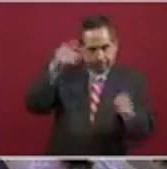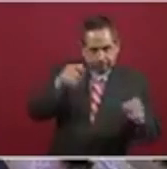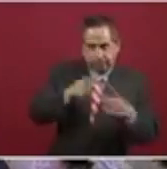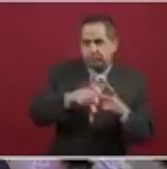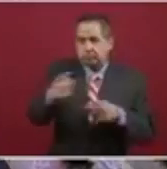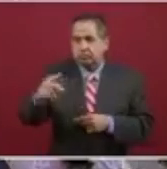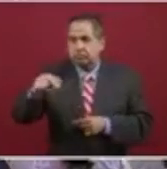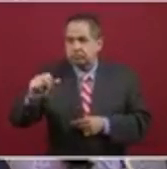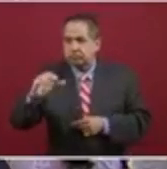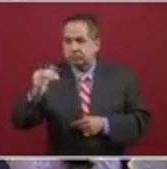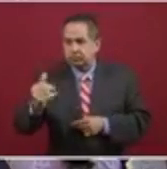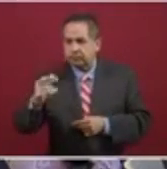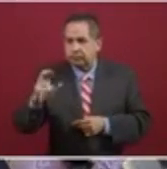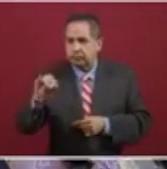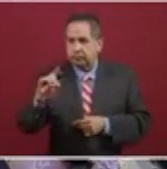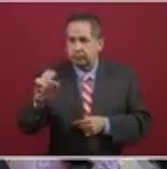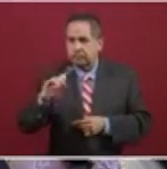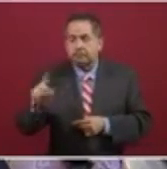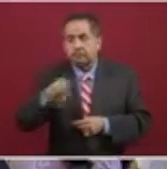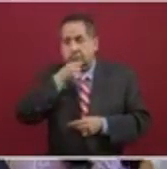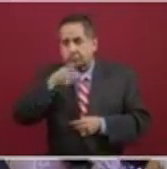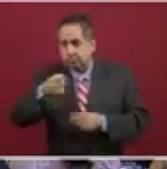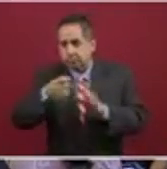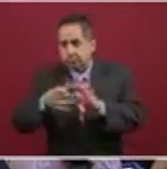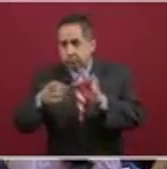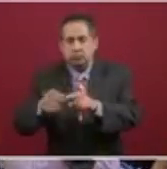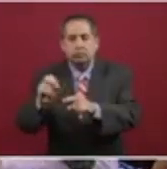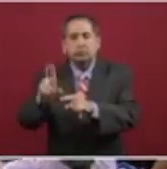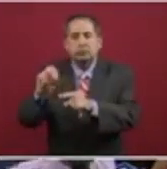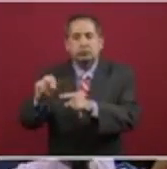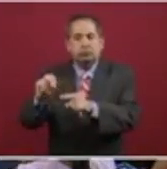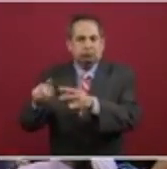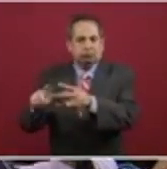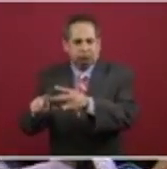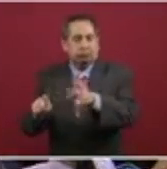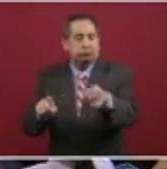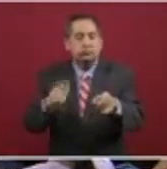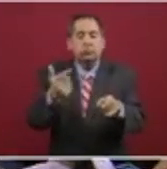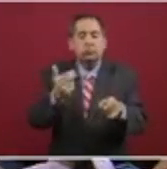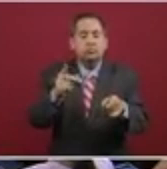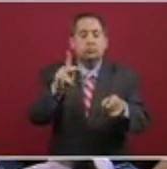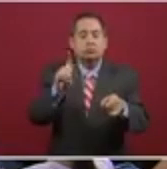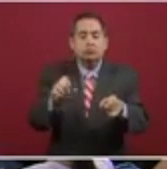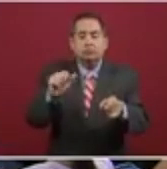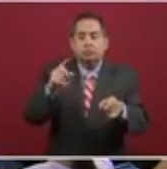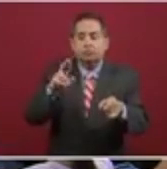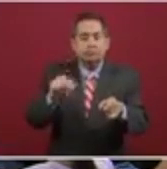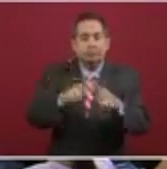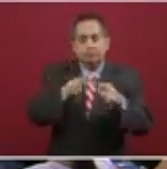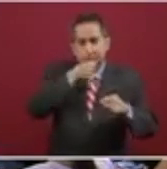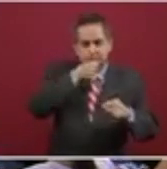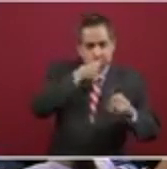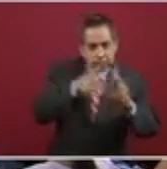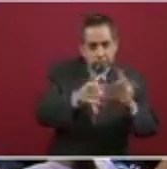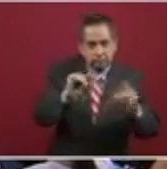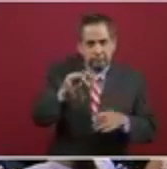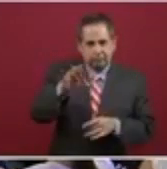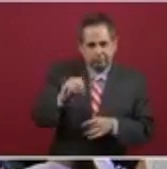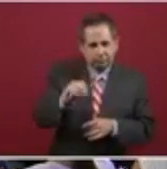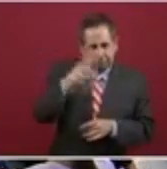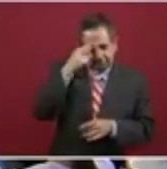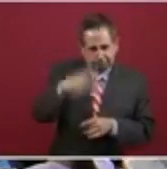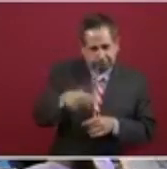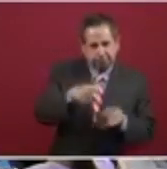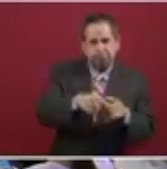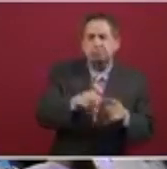Nancy Leticia Rodríguez Rodríguez, reportera de Oro Sólido, Guadalupe Alañez Andrade, reportera de Info Ombligo México